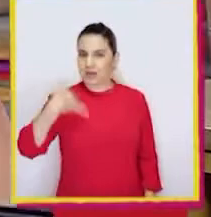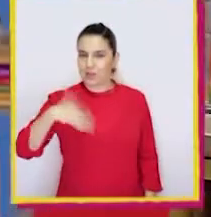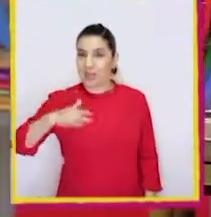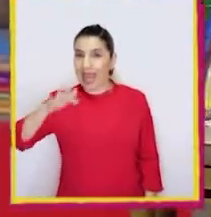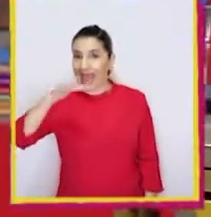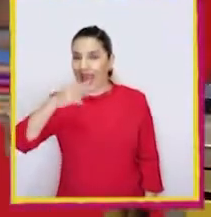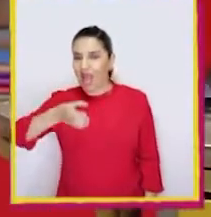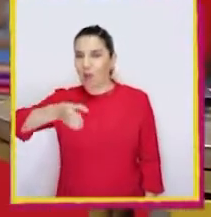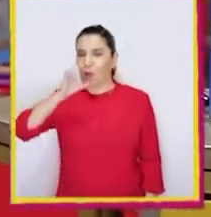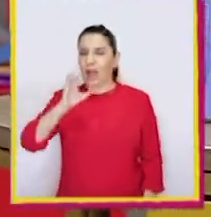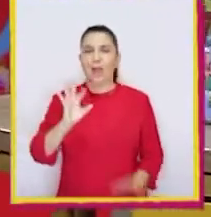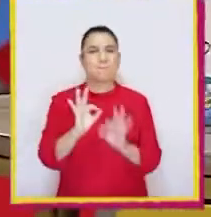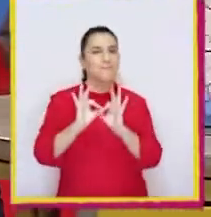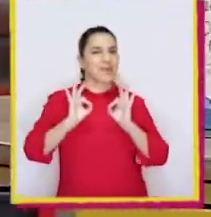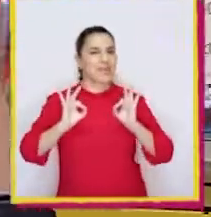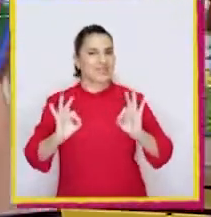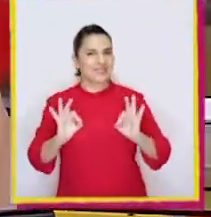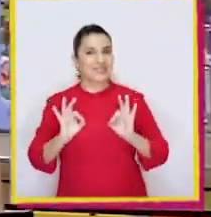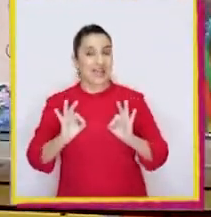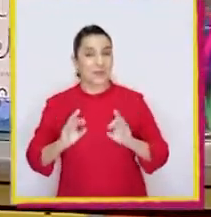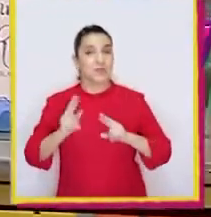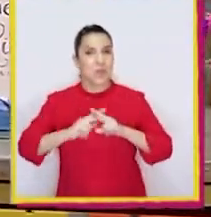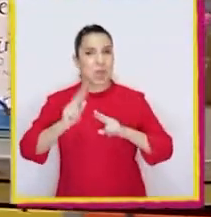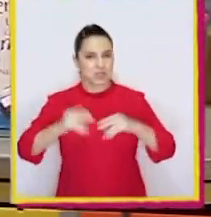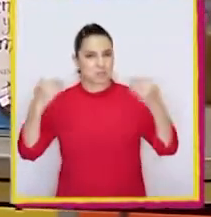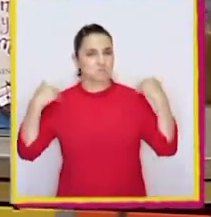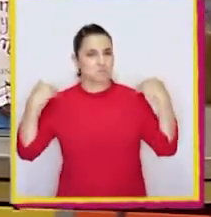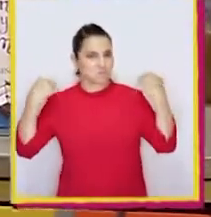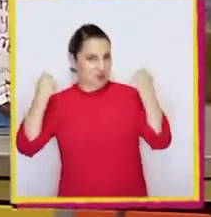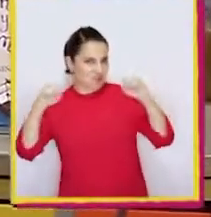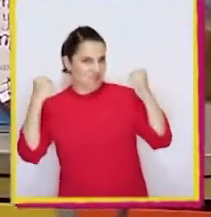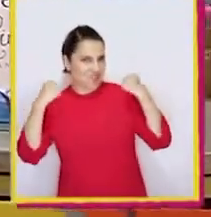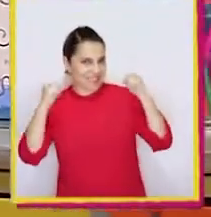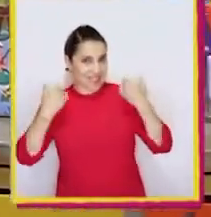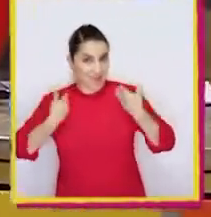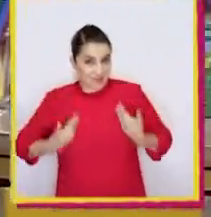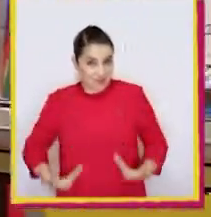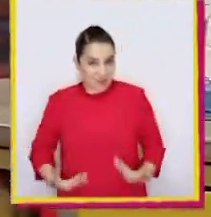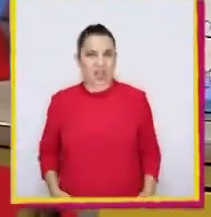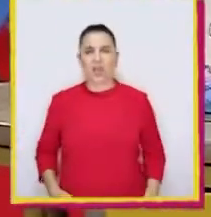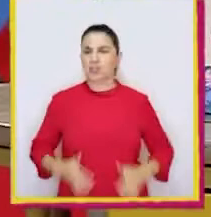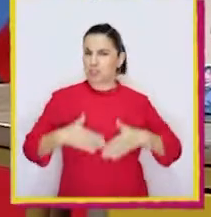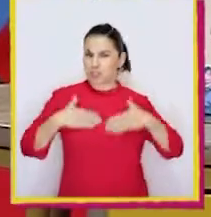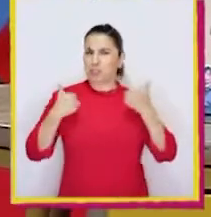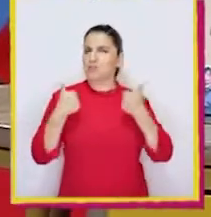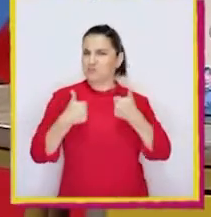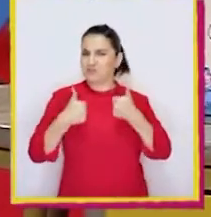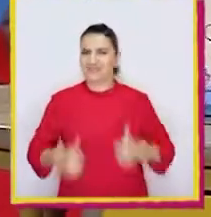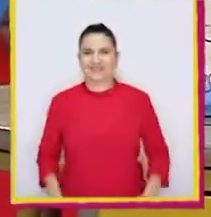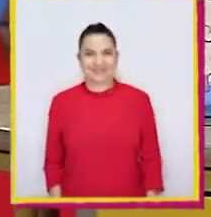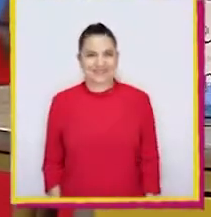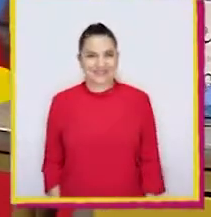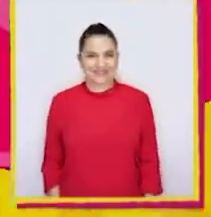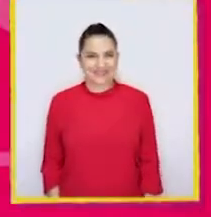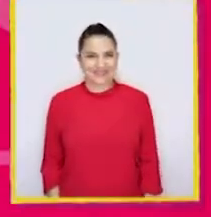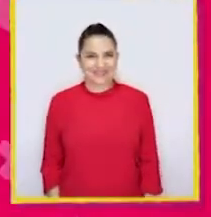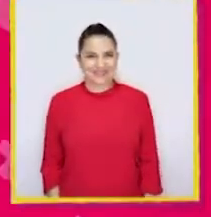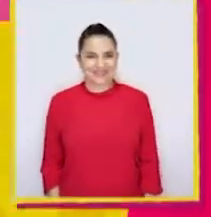Siempre es importante hidratarse, especialmente al hacer una actividad física. Uy, ahora me siento más